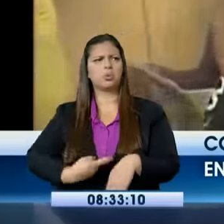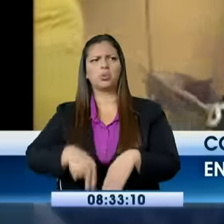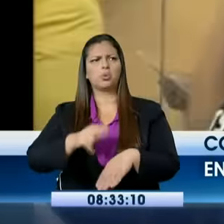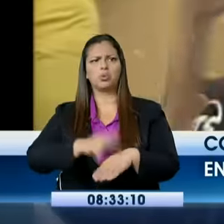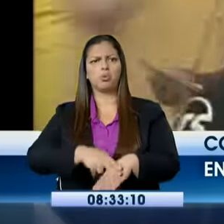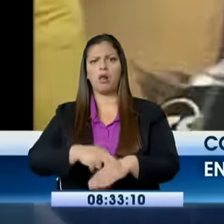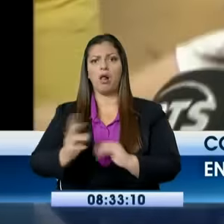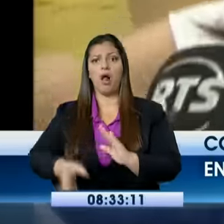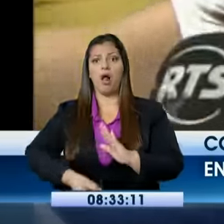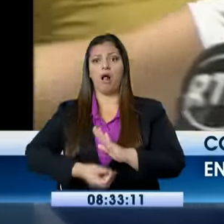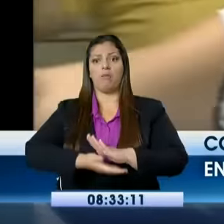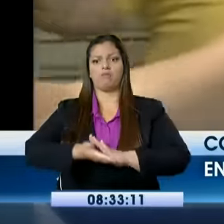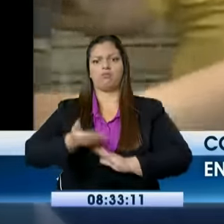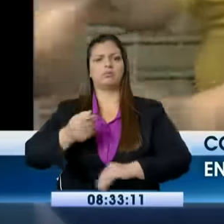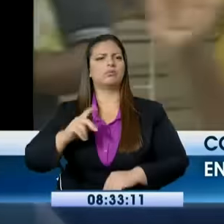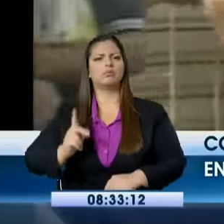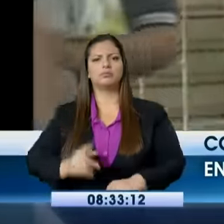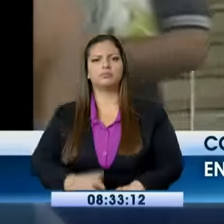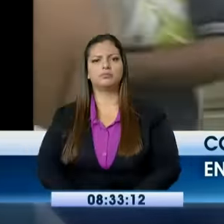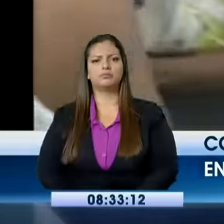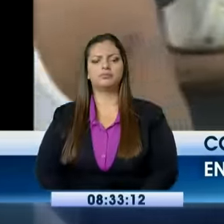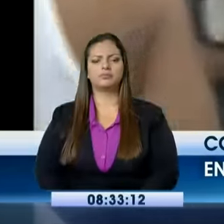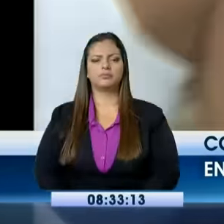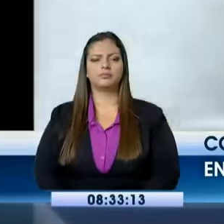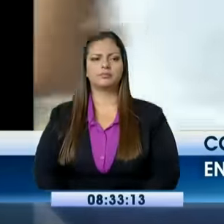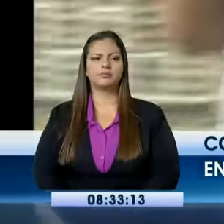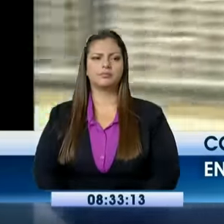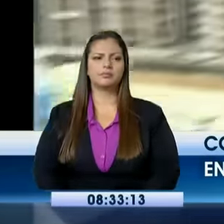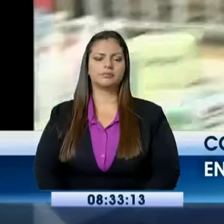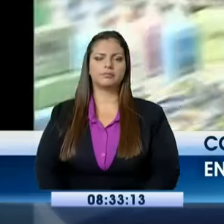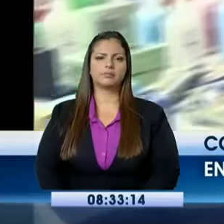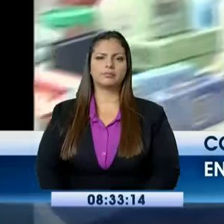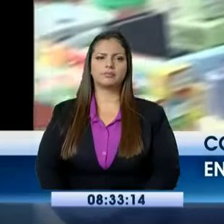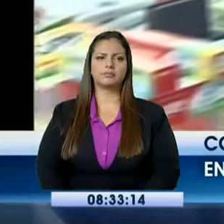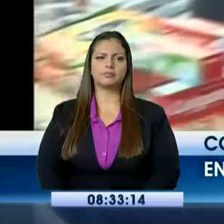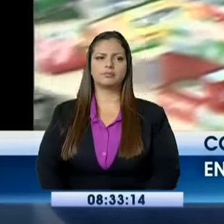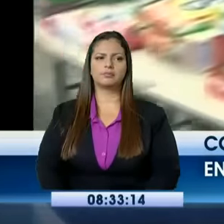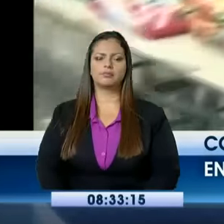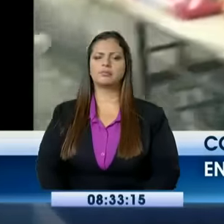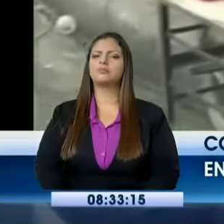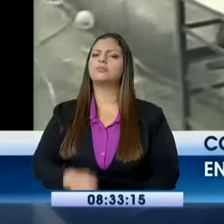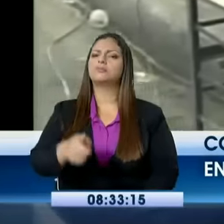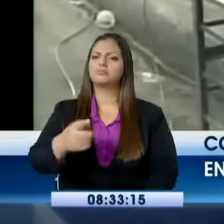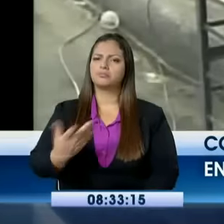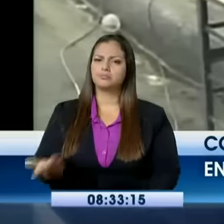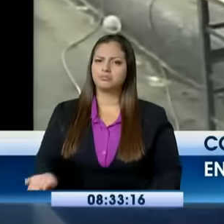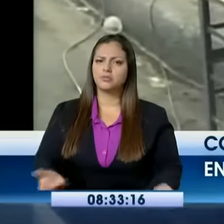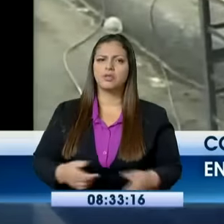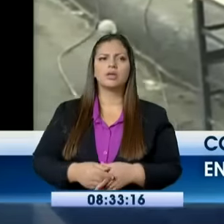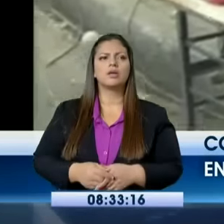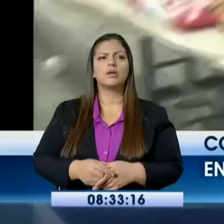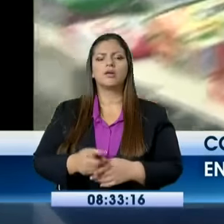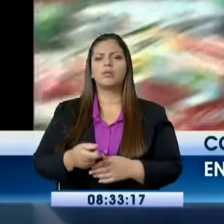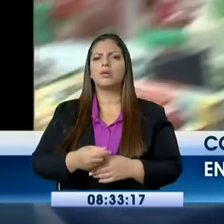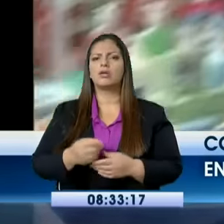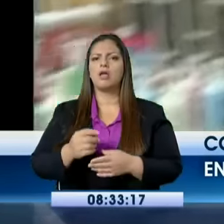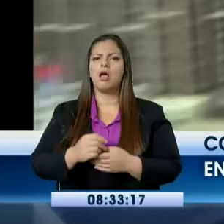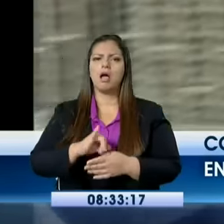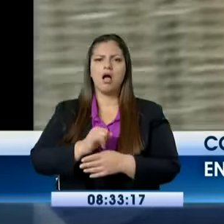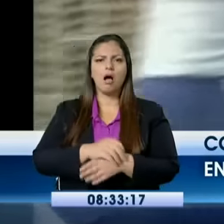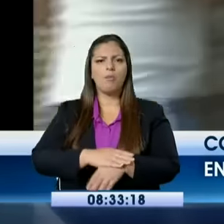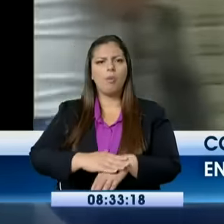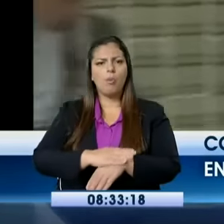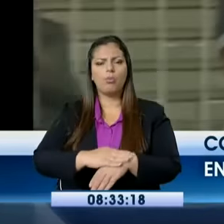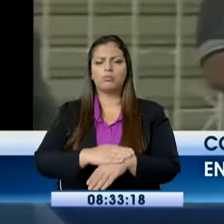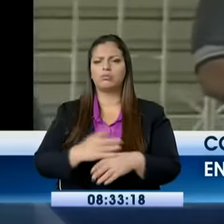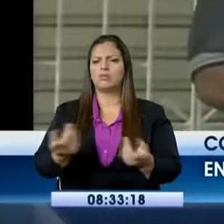ahora con el dueño de este puesto. Usted vende lo que es detergente, suavizante, jabones.